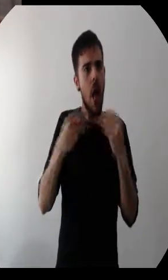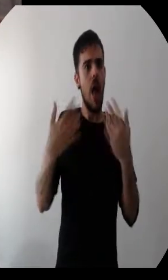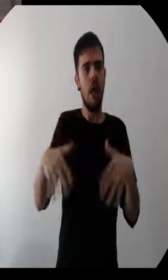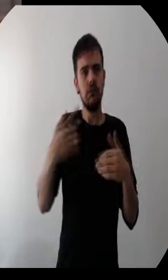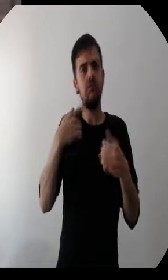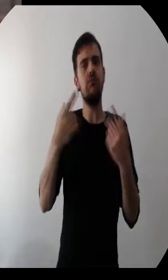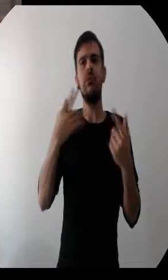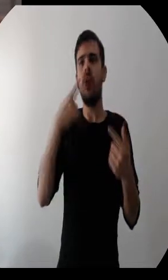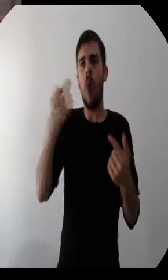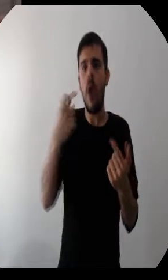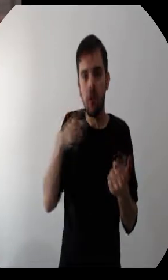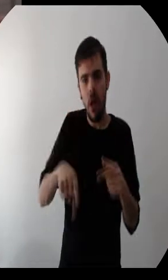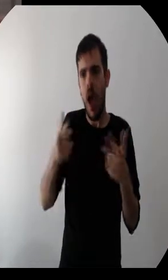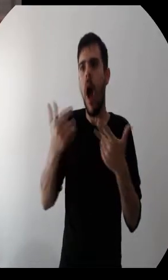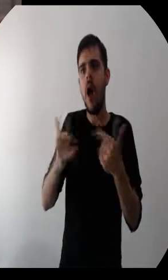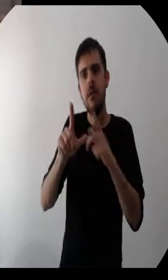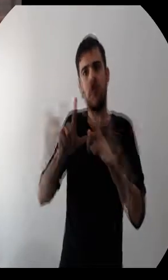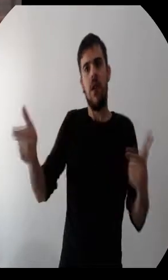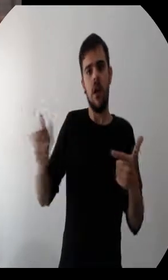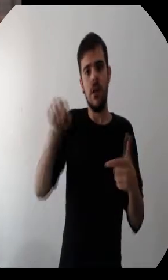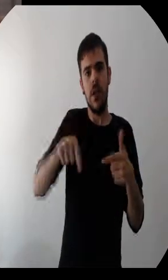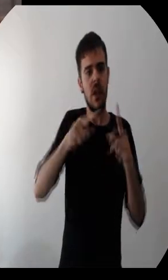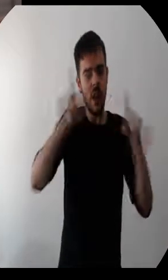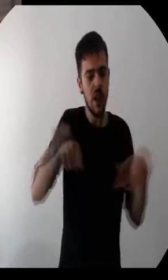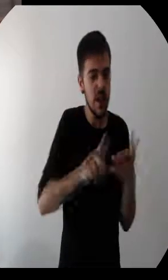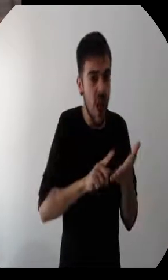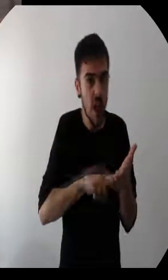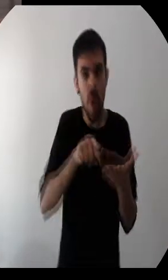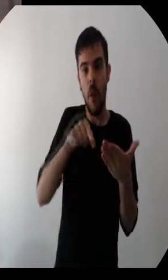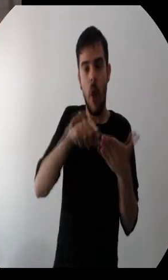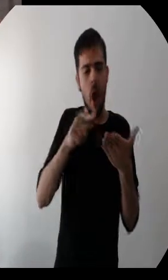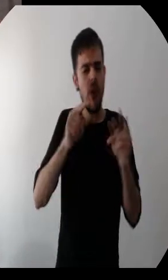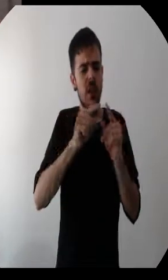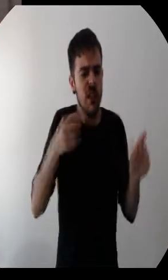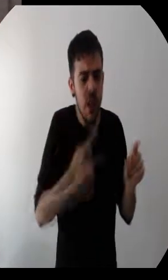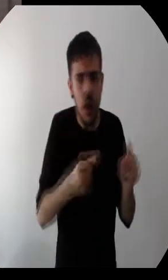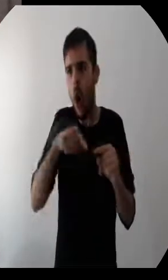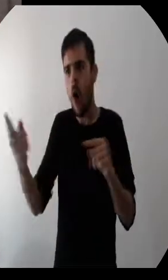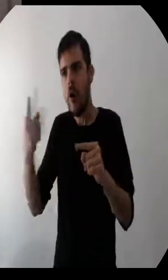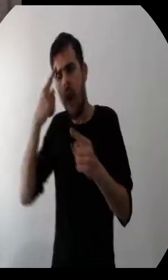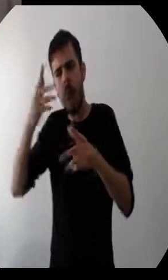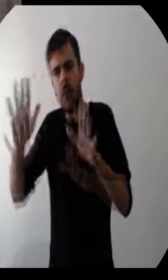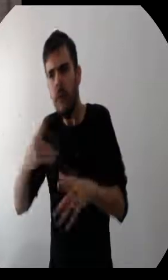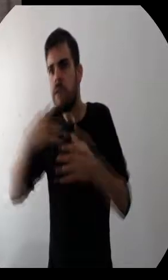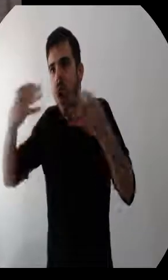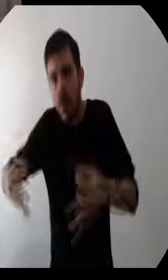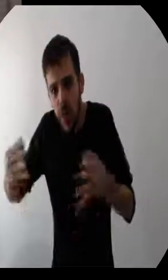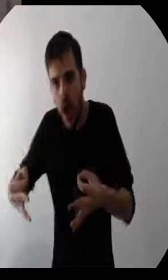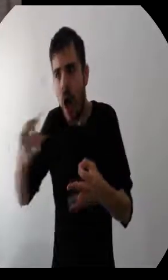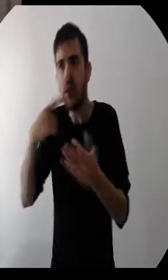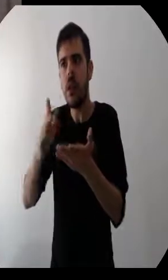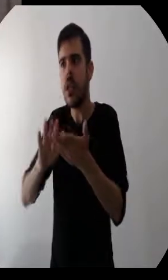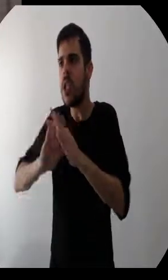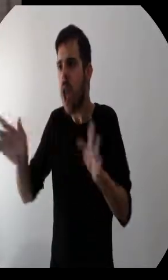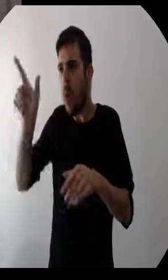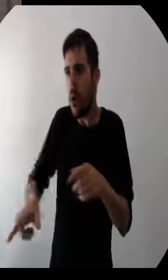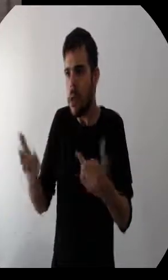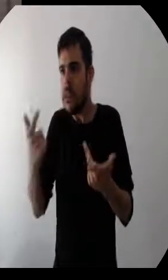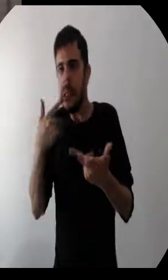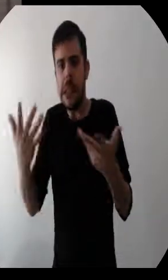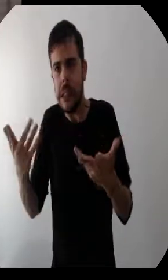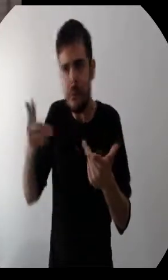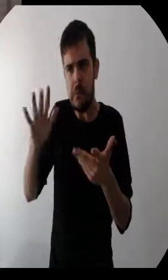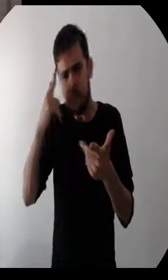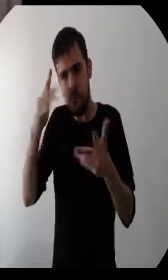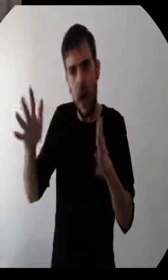aquellos que tienen diploma y los conocimientos que presumiblemente estos poseedores de diplomas tienen. Para sintetizarla y hacerla corta, no puede ser, es